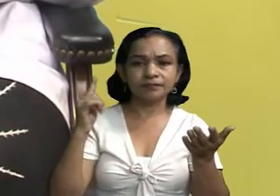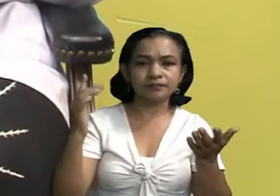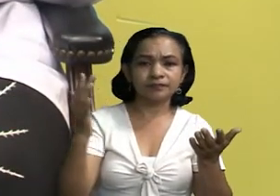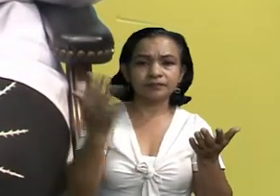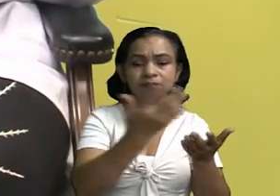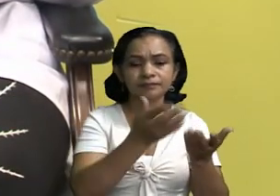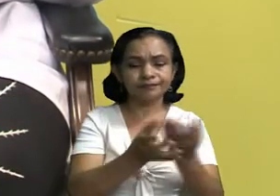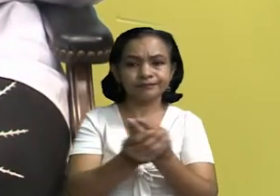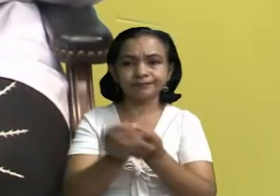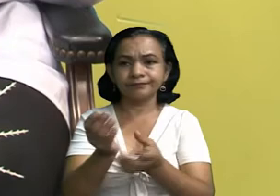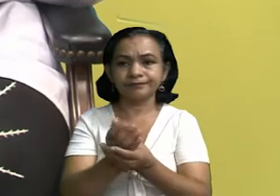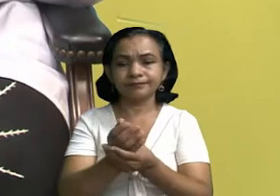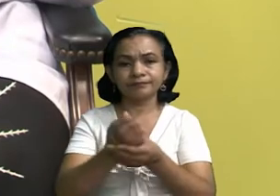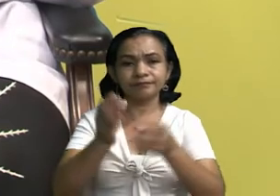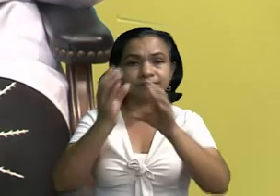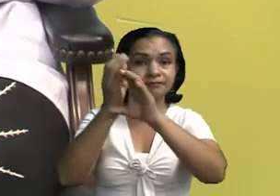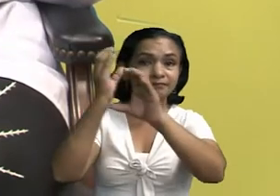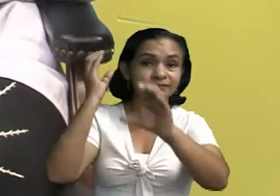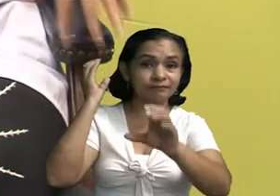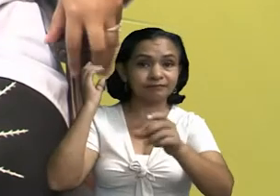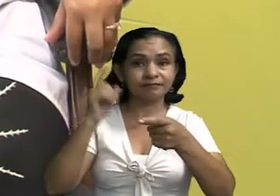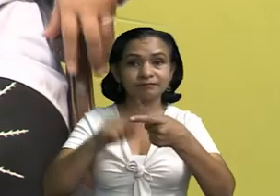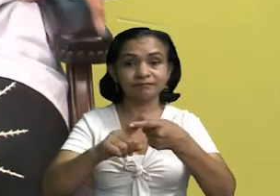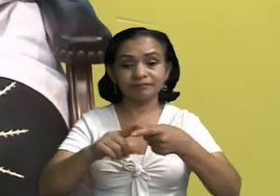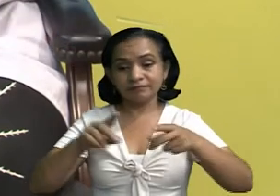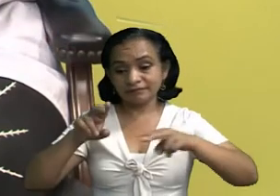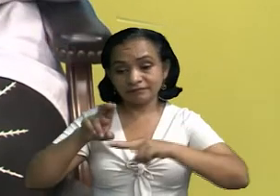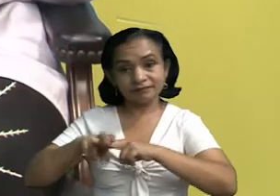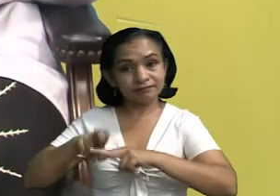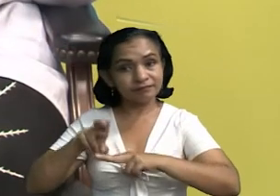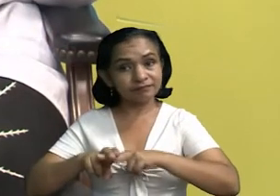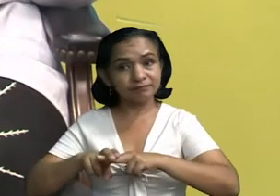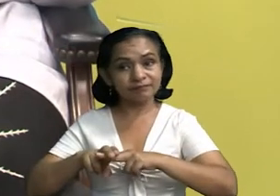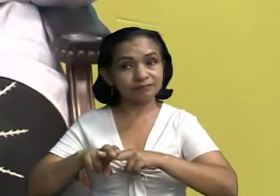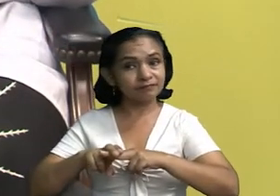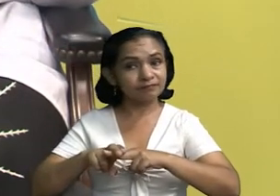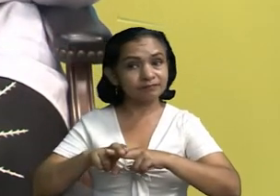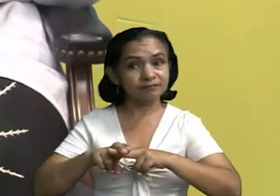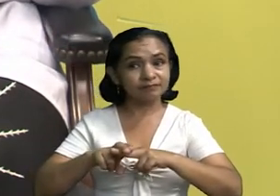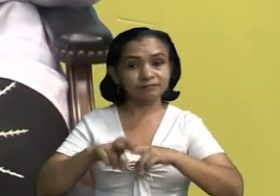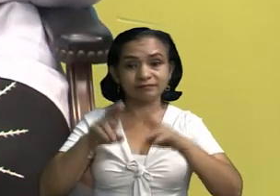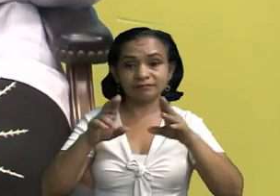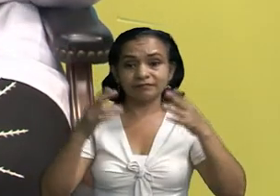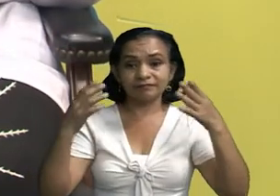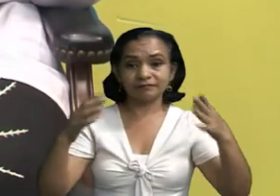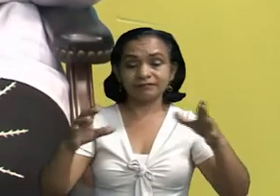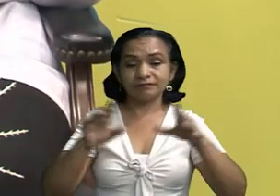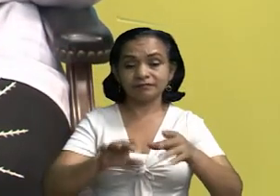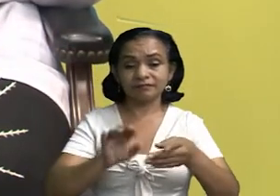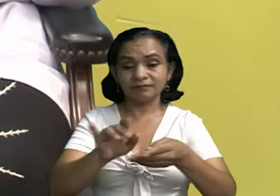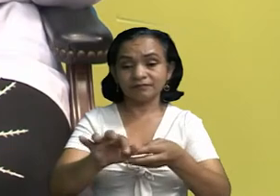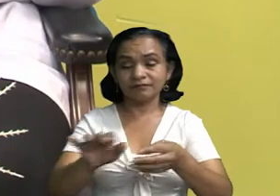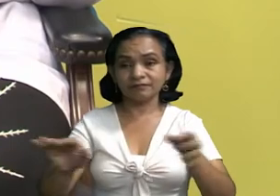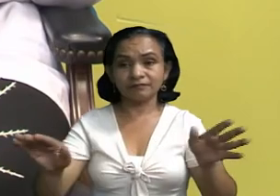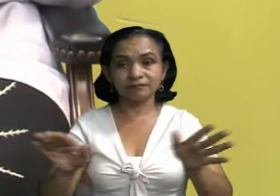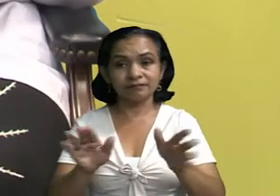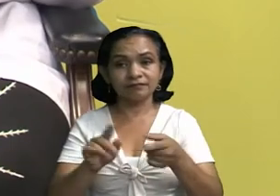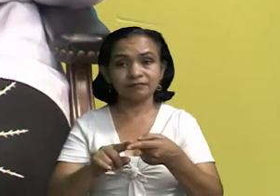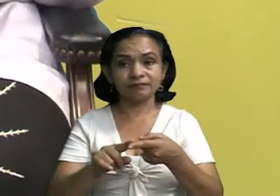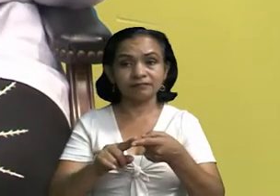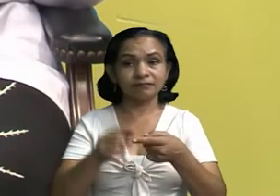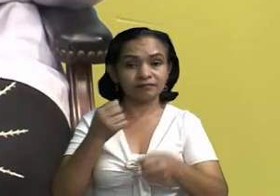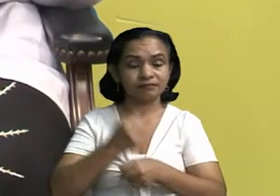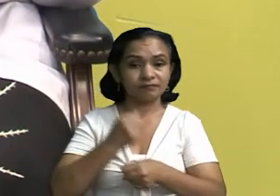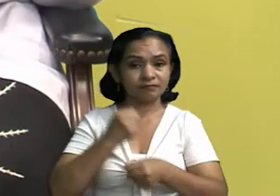las manos, en los buses, en los asientos, en todos los muebles que ocupamos en las oficinas, que ocupamos en los lugares